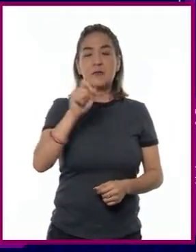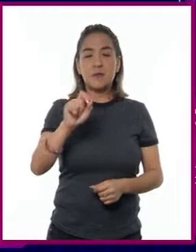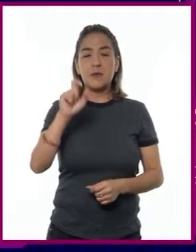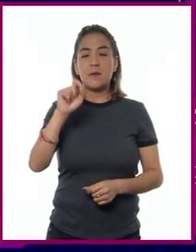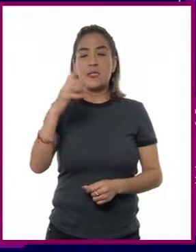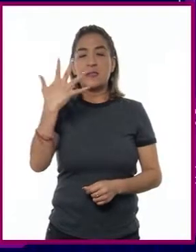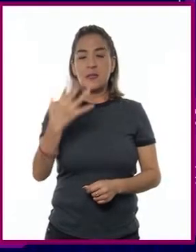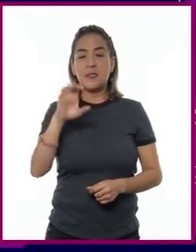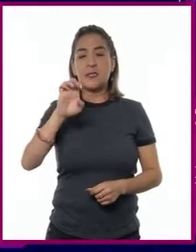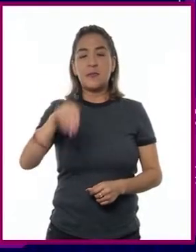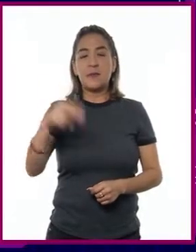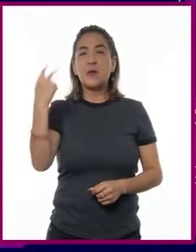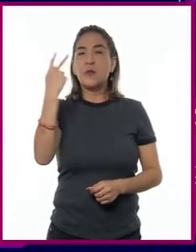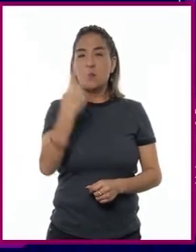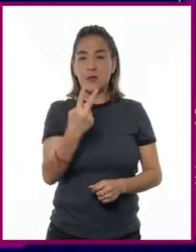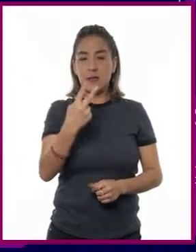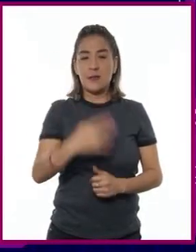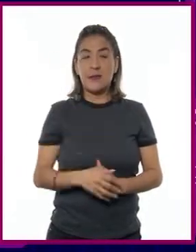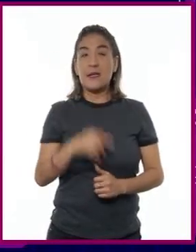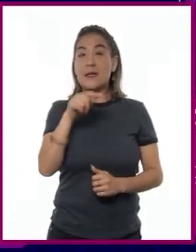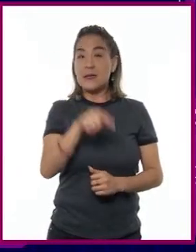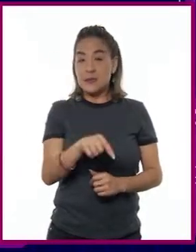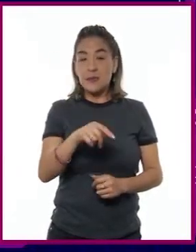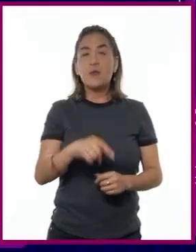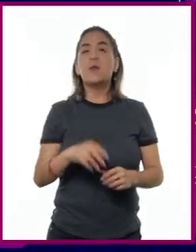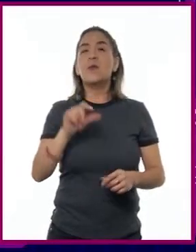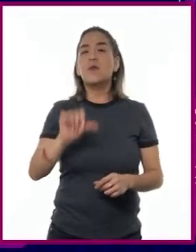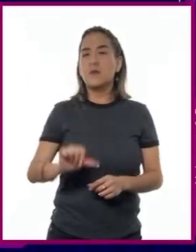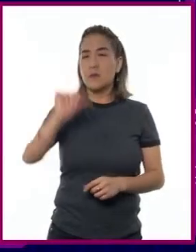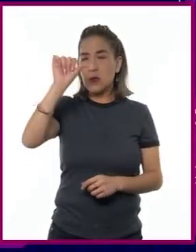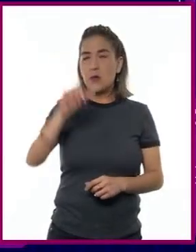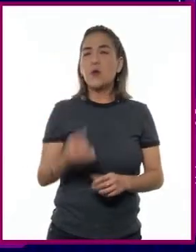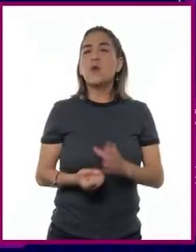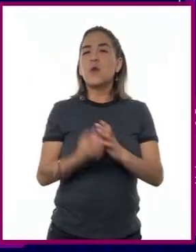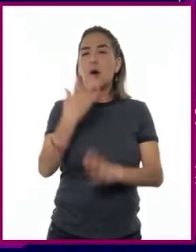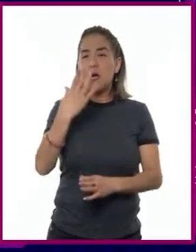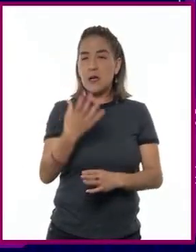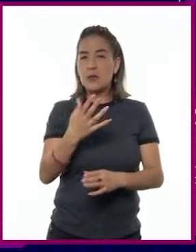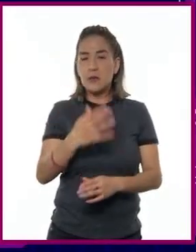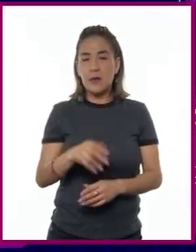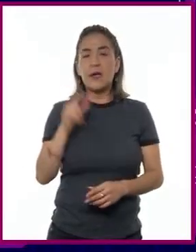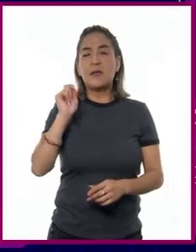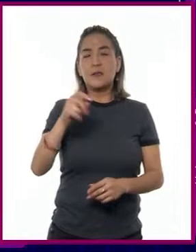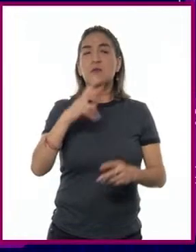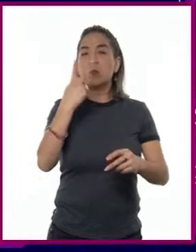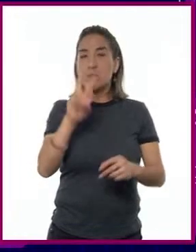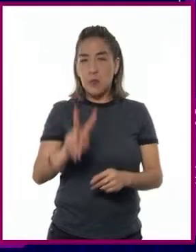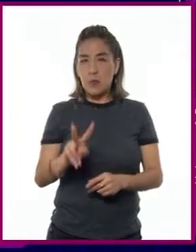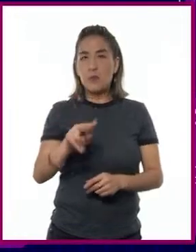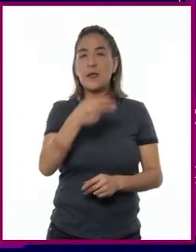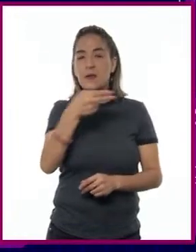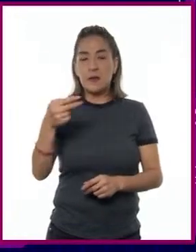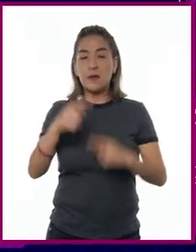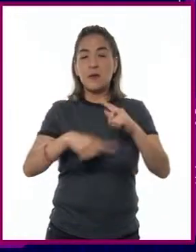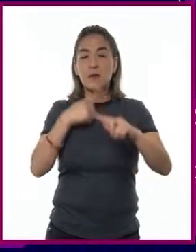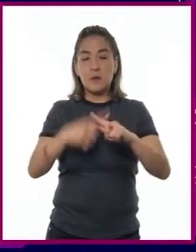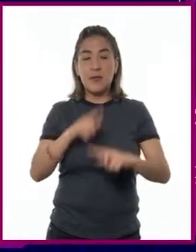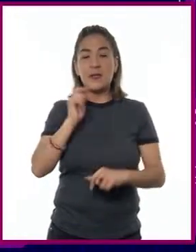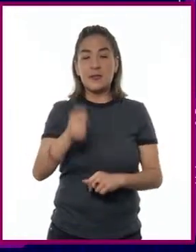cuadrados. Así, el volumen del recipiente se calcula multiplicando pi